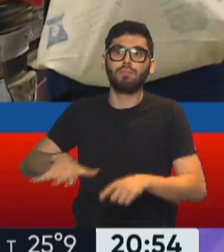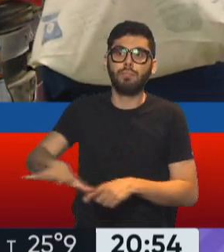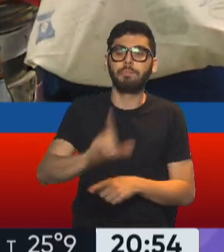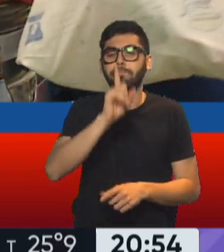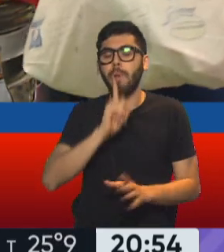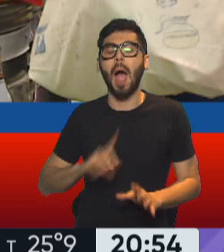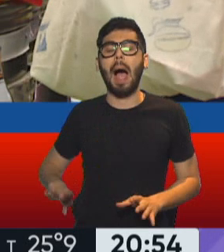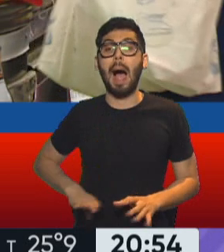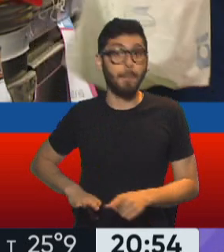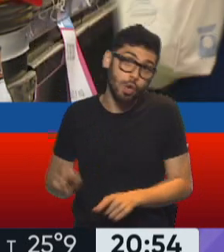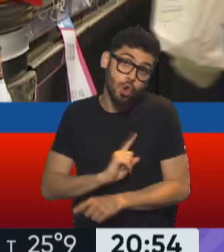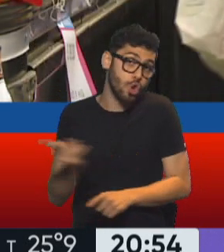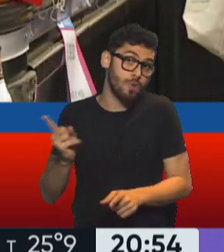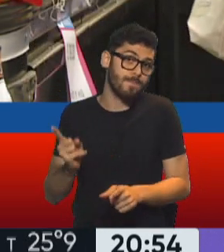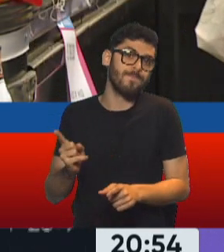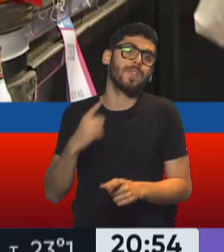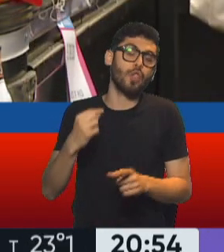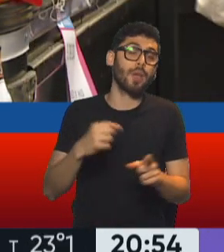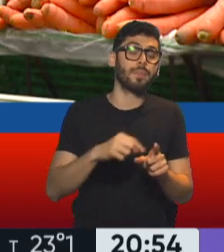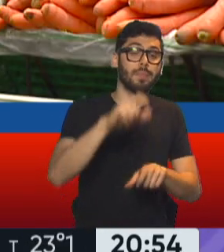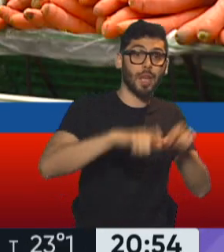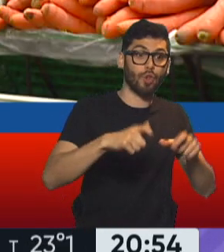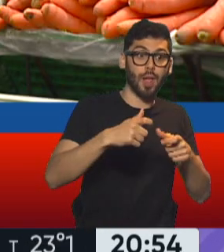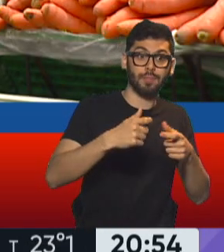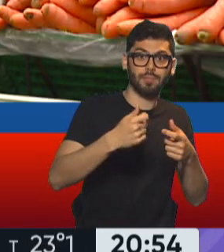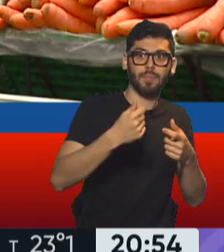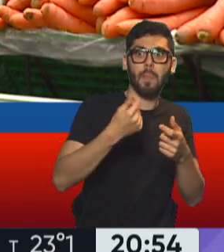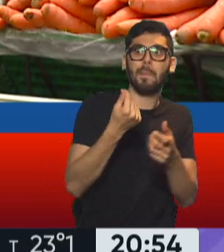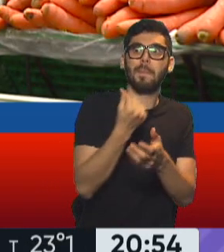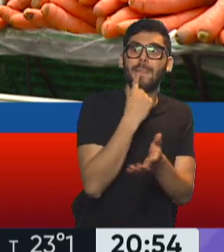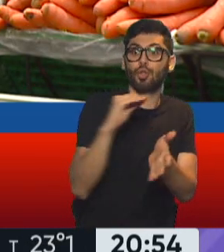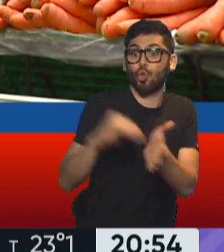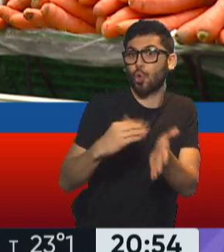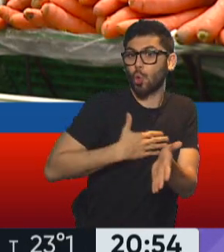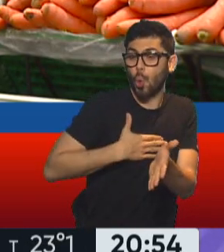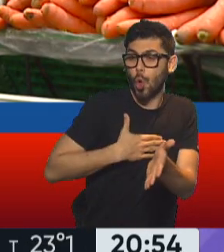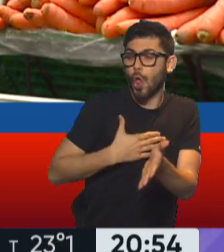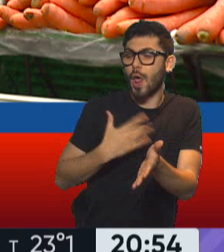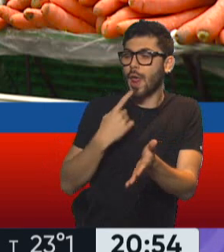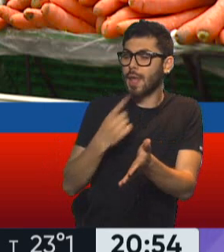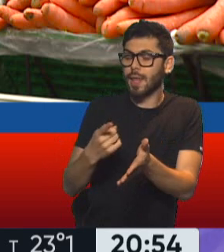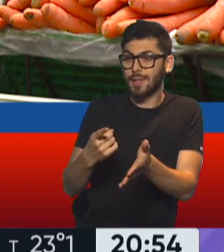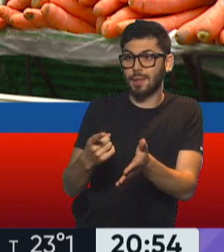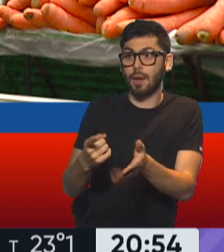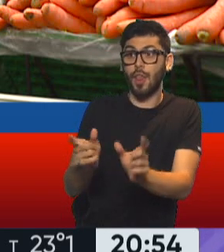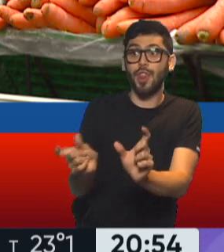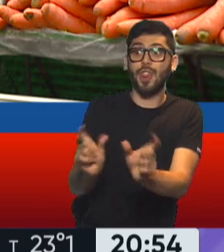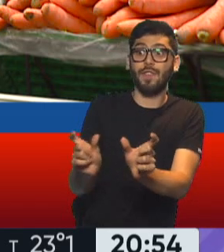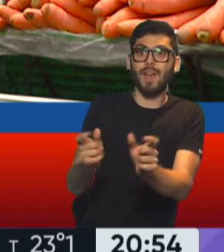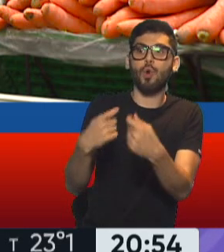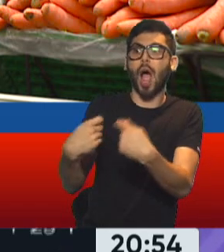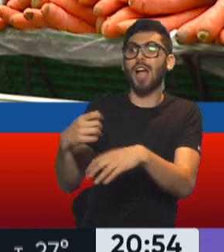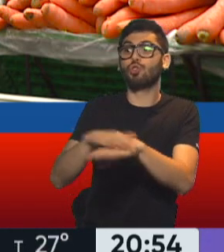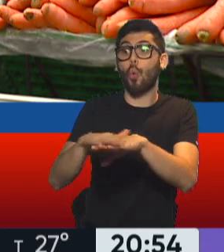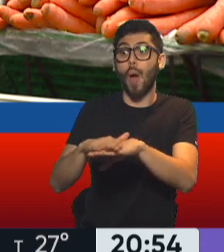los formadores de precios saben que la diferencia entre el ingreso popular y lo que falta de la canasta básica lo pone el gobierno de algún modo. No, pero, tarjeta alimentaria.